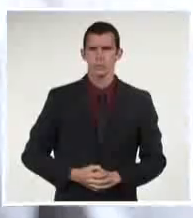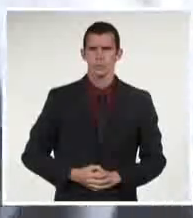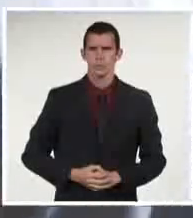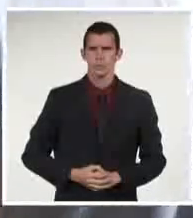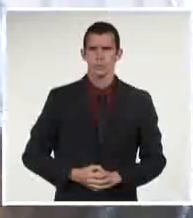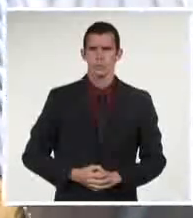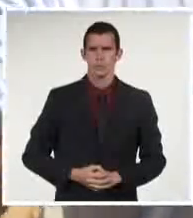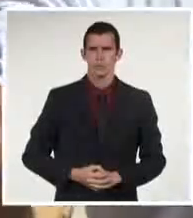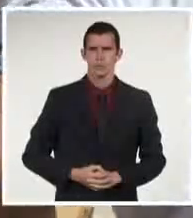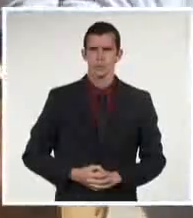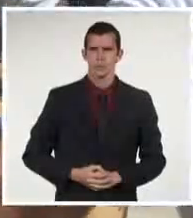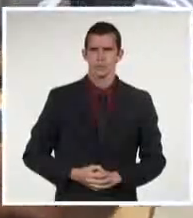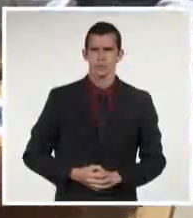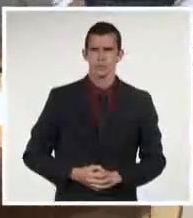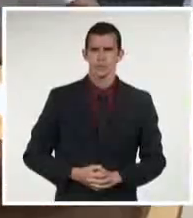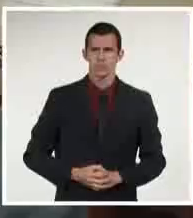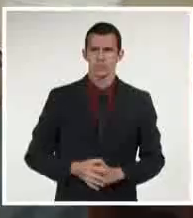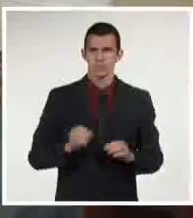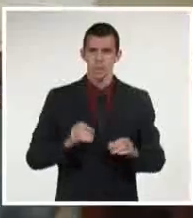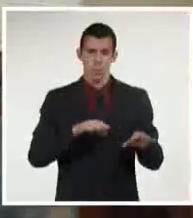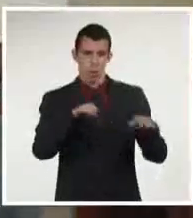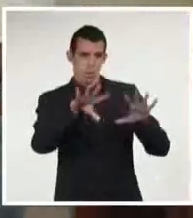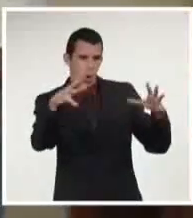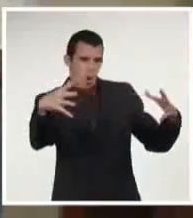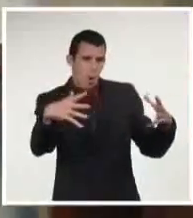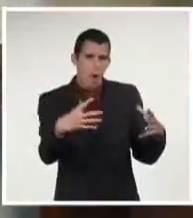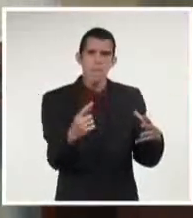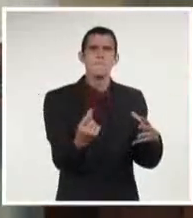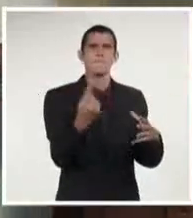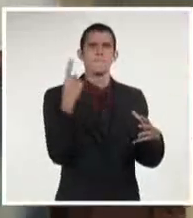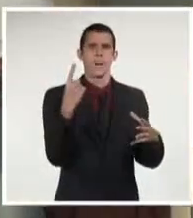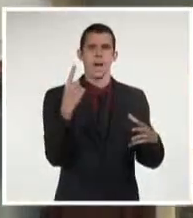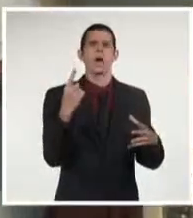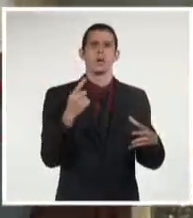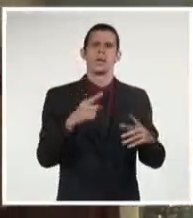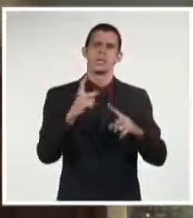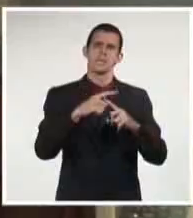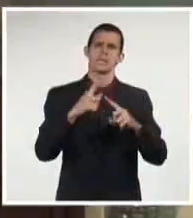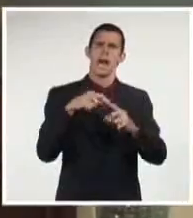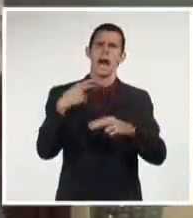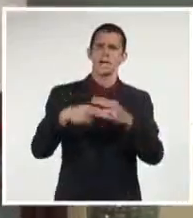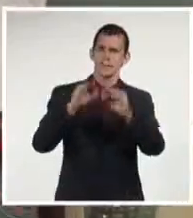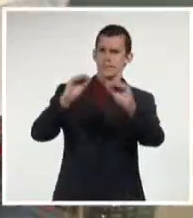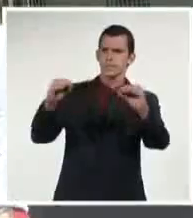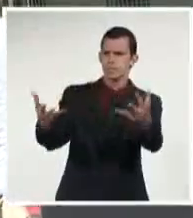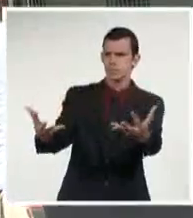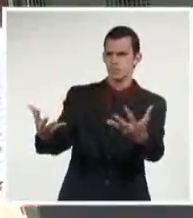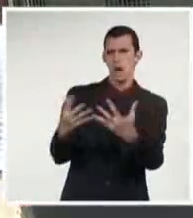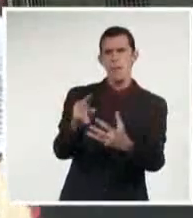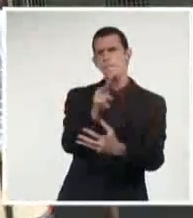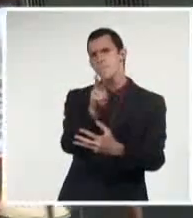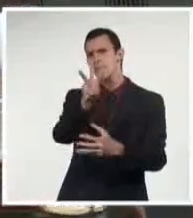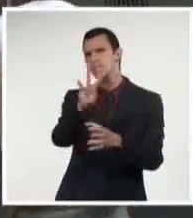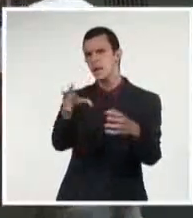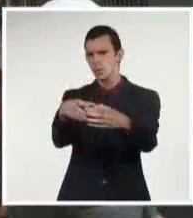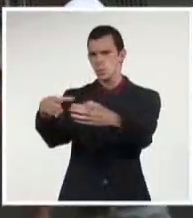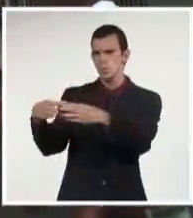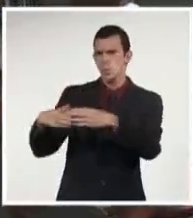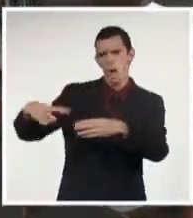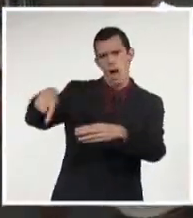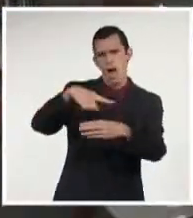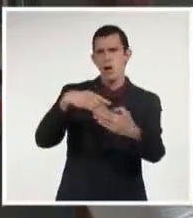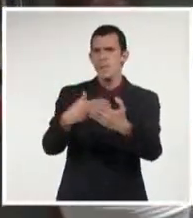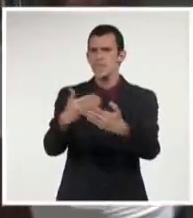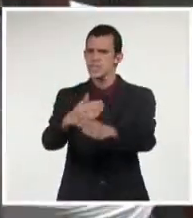la CTC en el país contó con las donaciones de 23 secciones sindicales y el compromiso de sus obreros